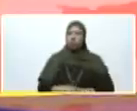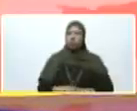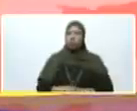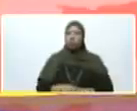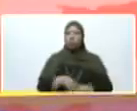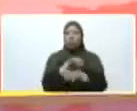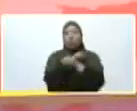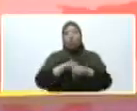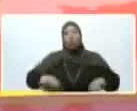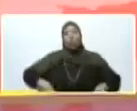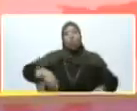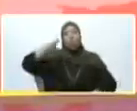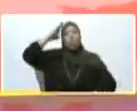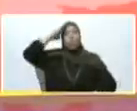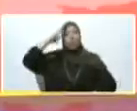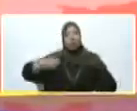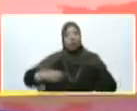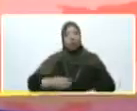Nacional Bolivariana,